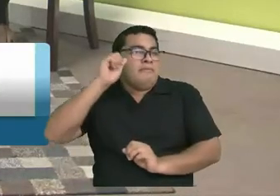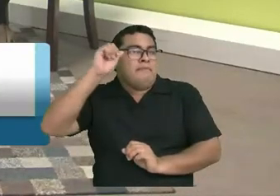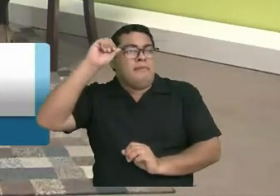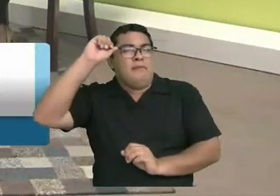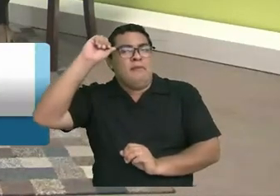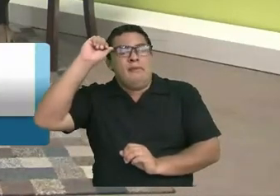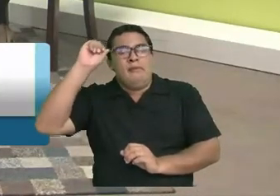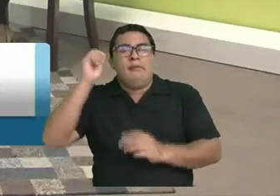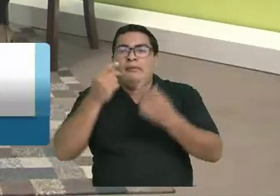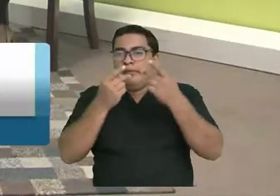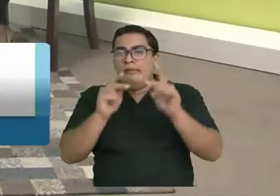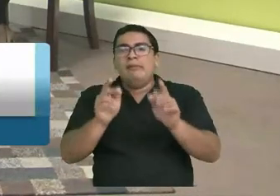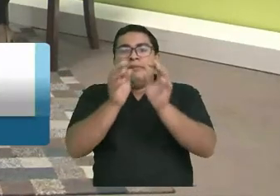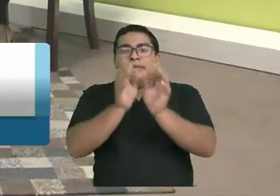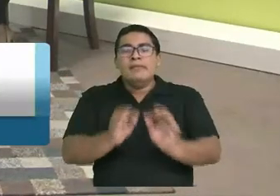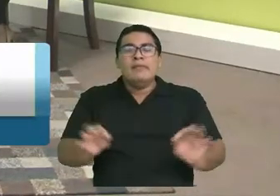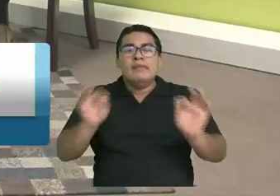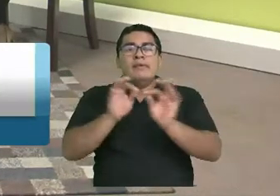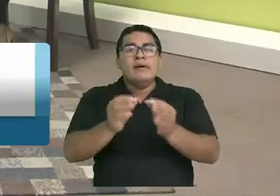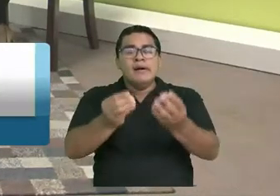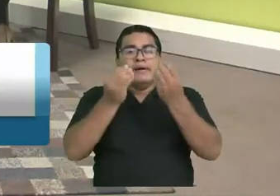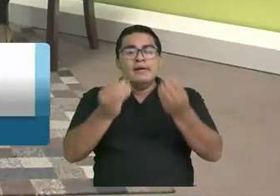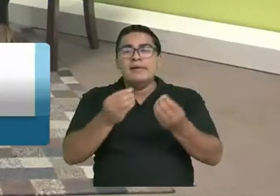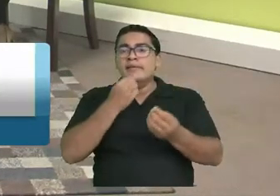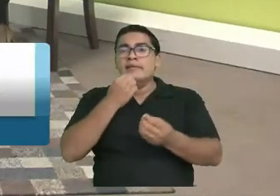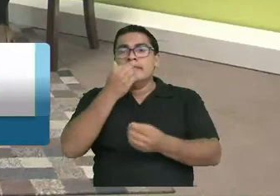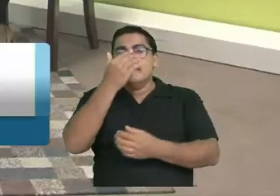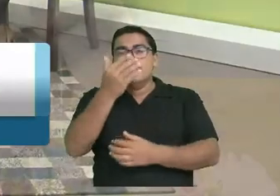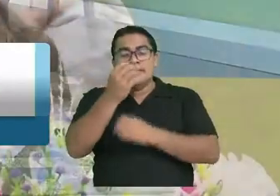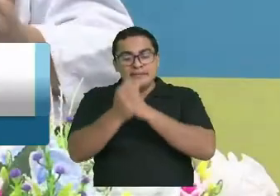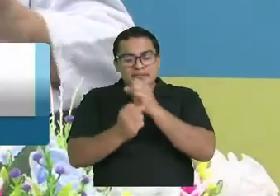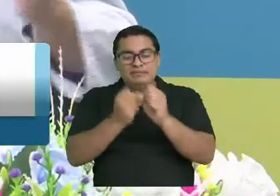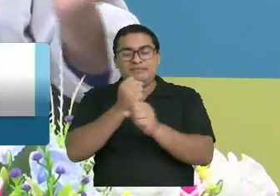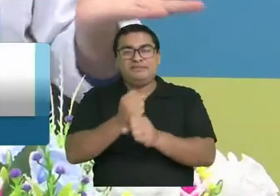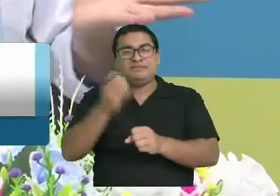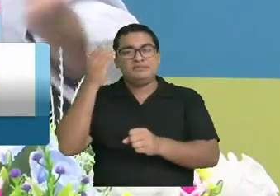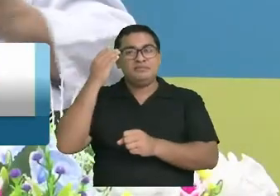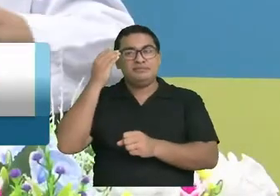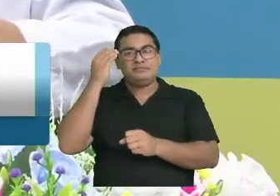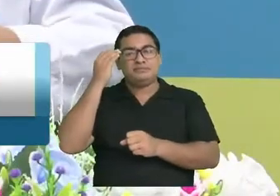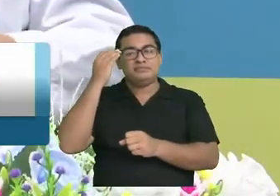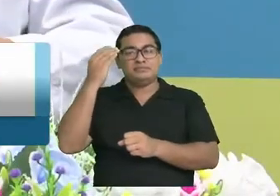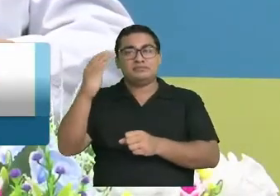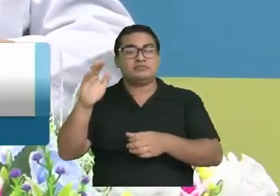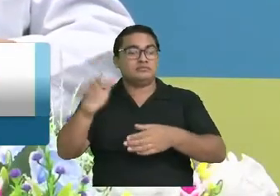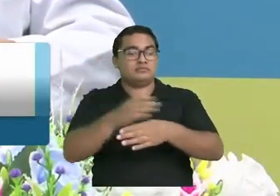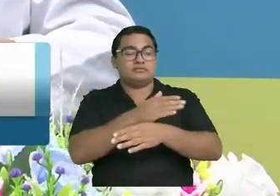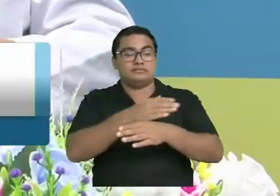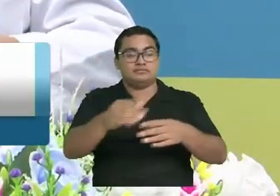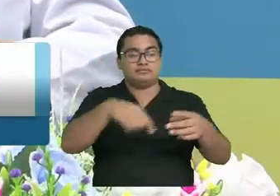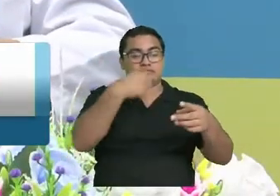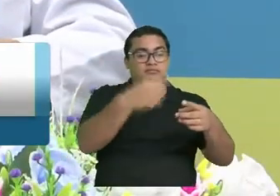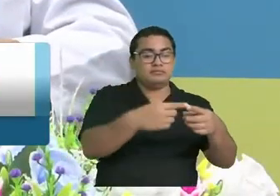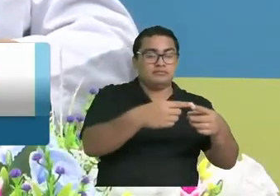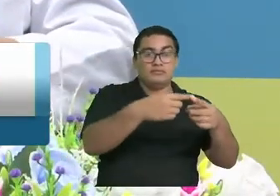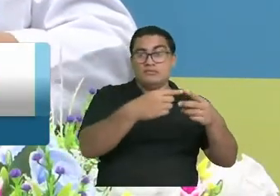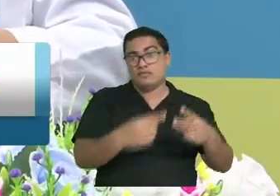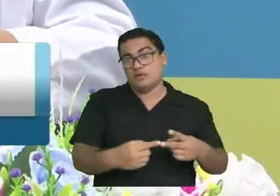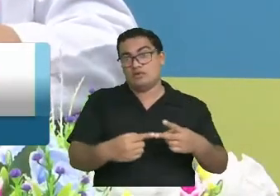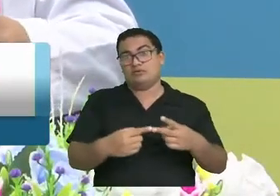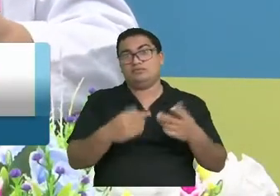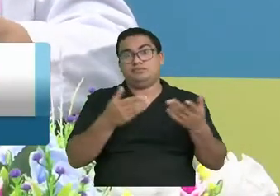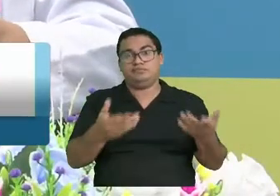edad, pero sí es importante el corte de edad para saber diferenciar cuándo es primario y cuándo es